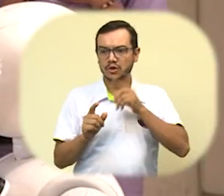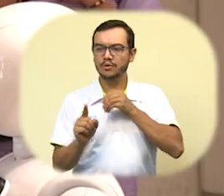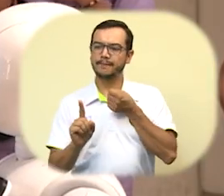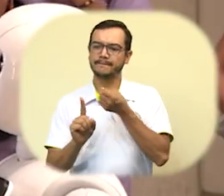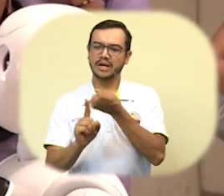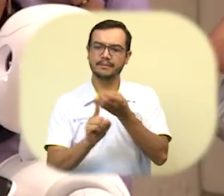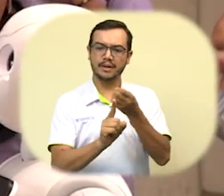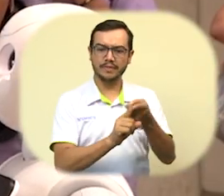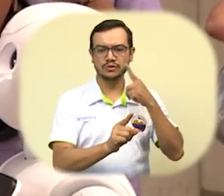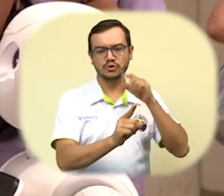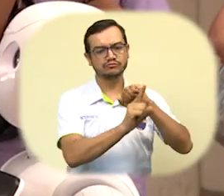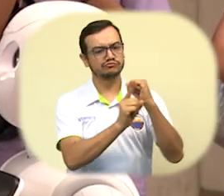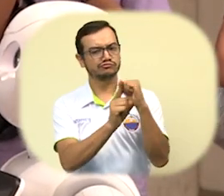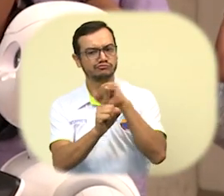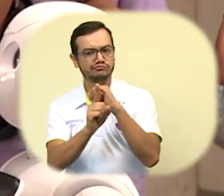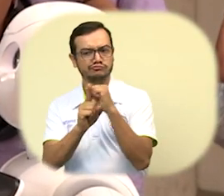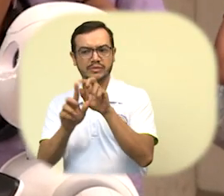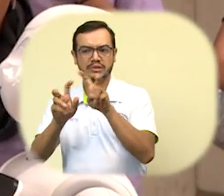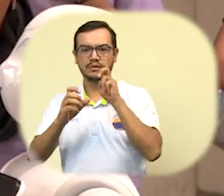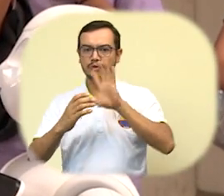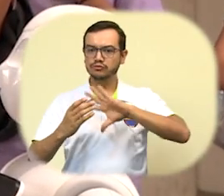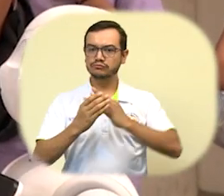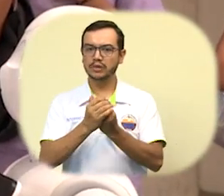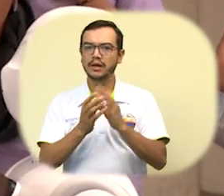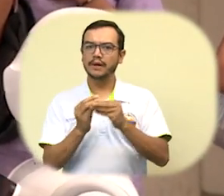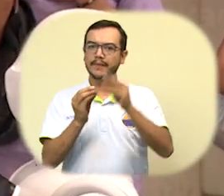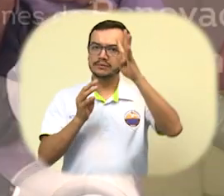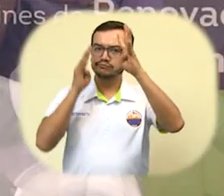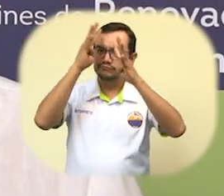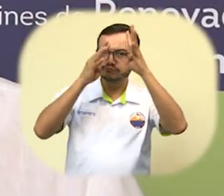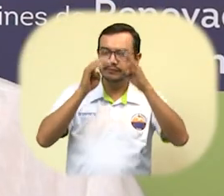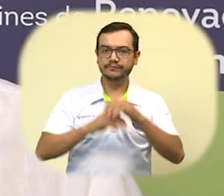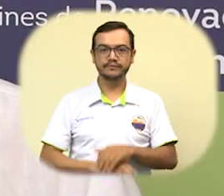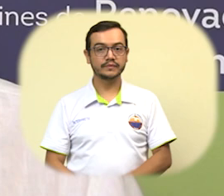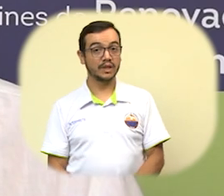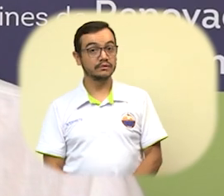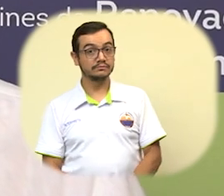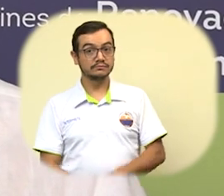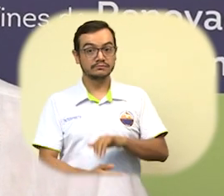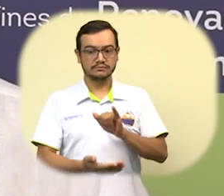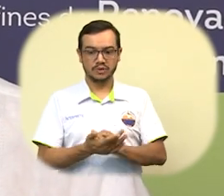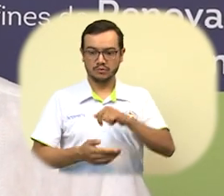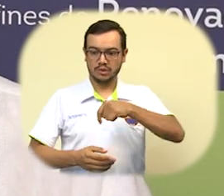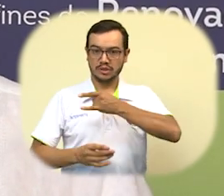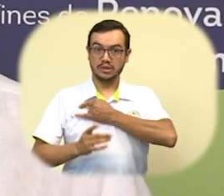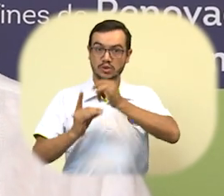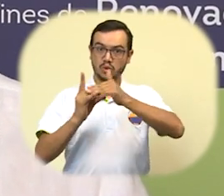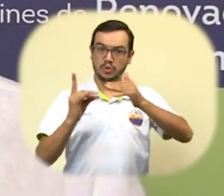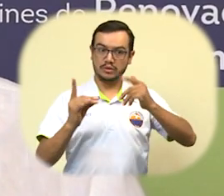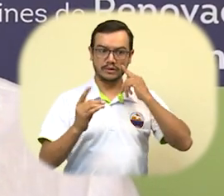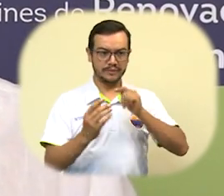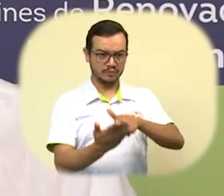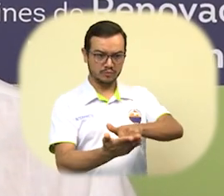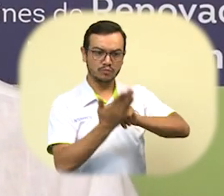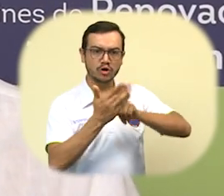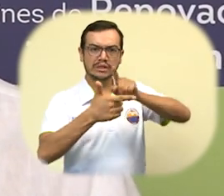todas las comunidades bajo la premisa de la inclusión y la innovación. Los avances que ha tenido la universidad, de acuerdo a las cifras que acaba de presentar